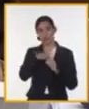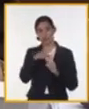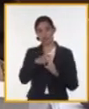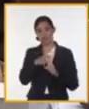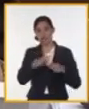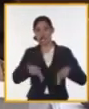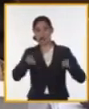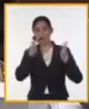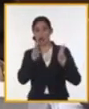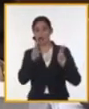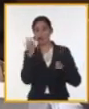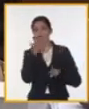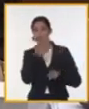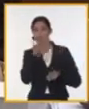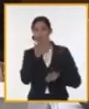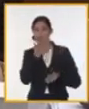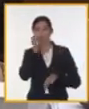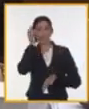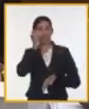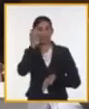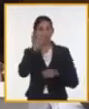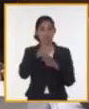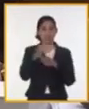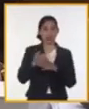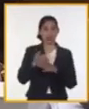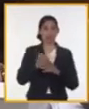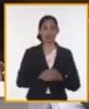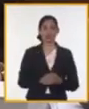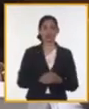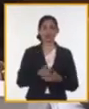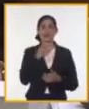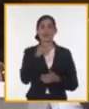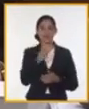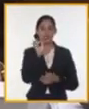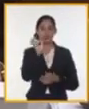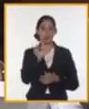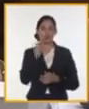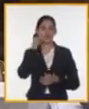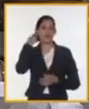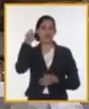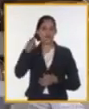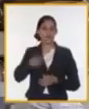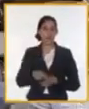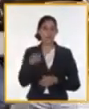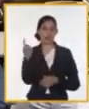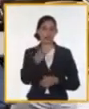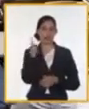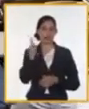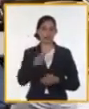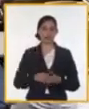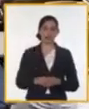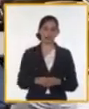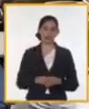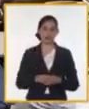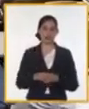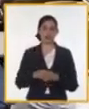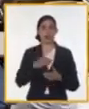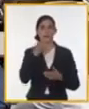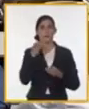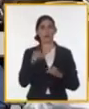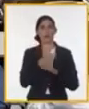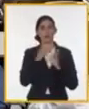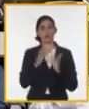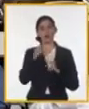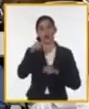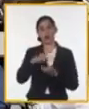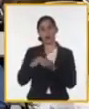más quiere hacer uso de la palabra. La compañera Yamila, Fiscal General de la República. Sí, buenos días, permiso. Yamila Peña,